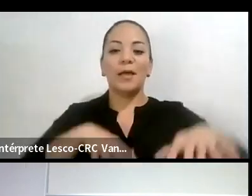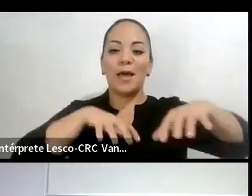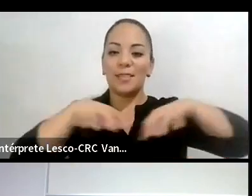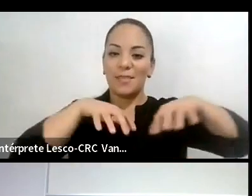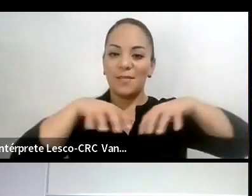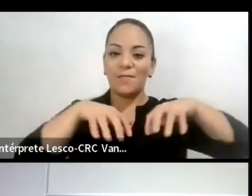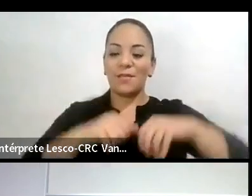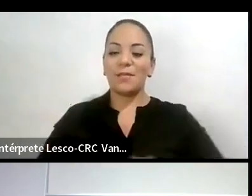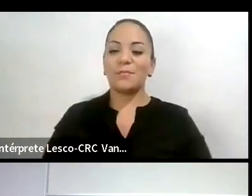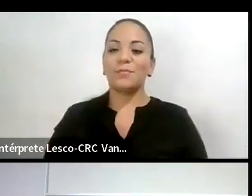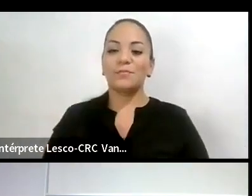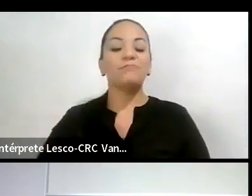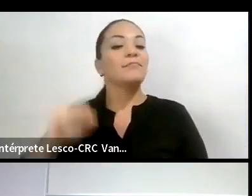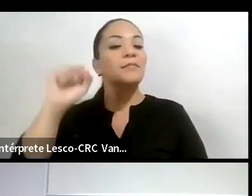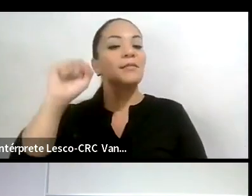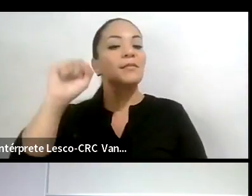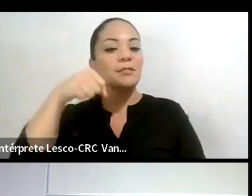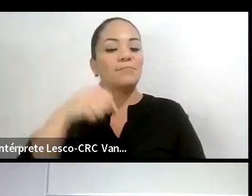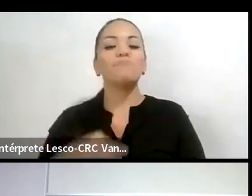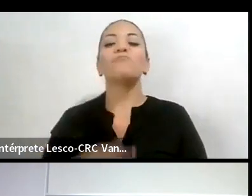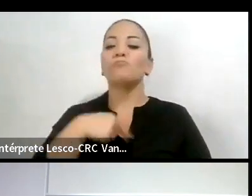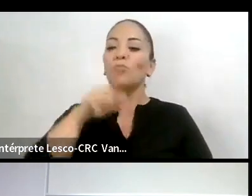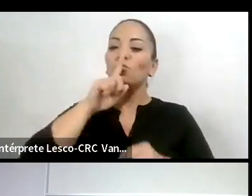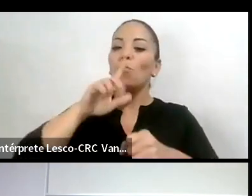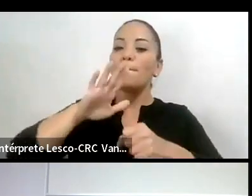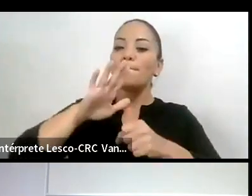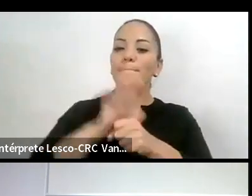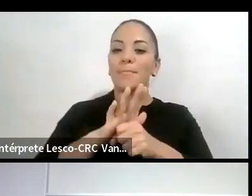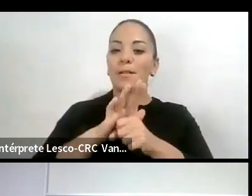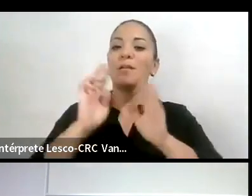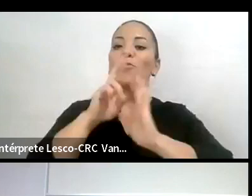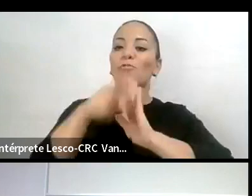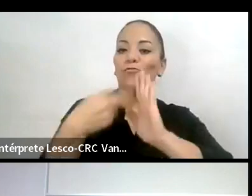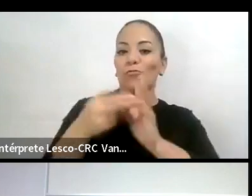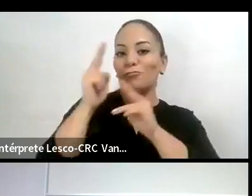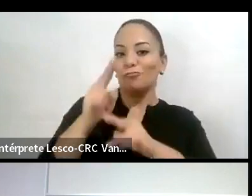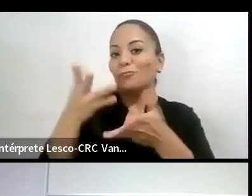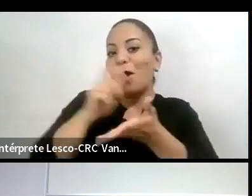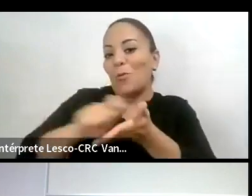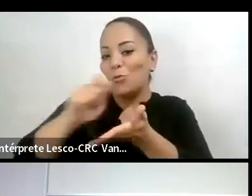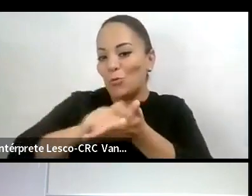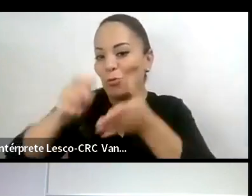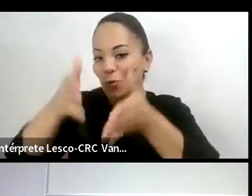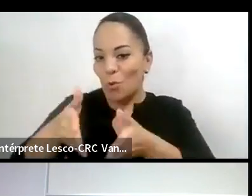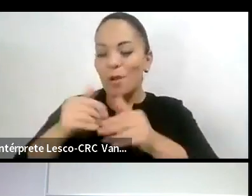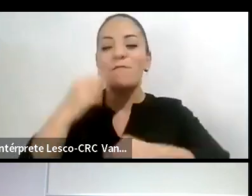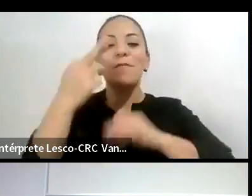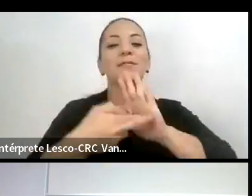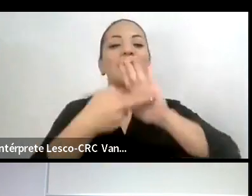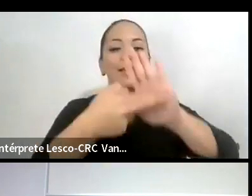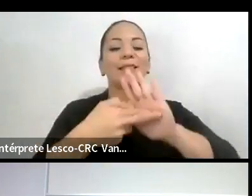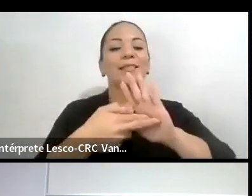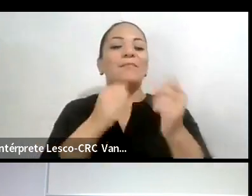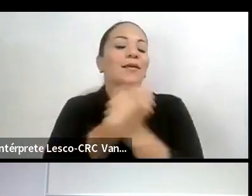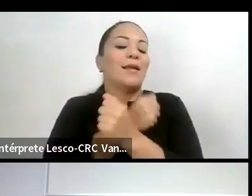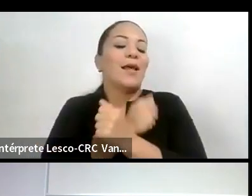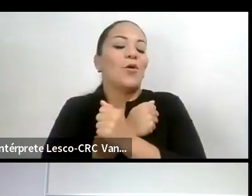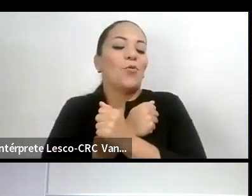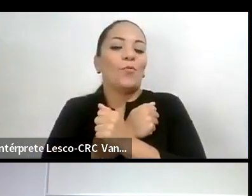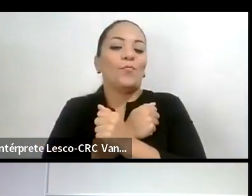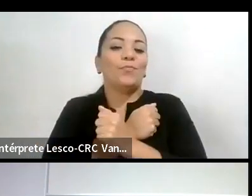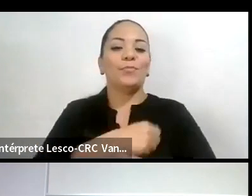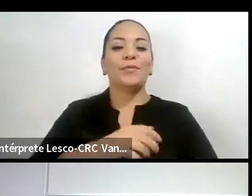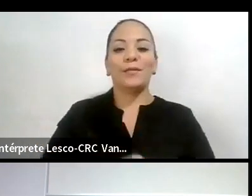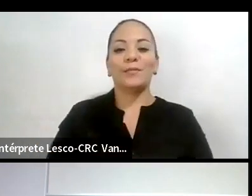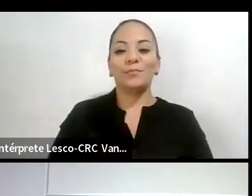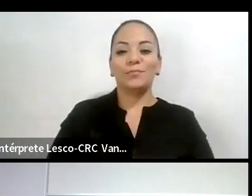actividad. Y sí, me toca cumplir el doble rol de autor y representante de mi querido Taller Nacional de Teatro.